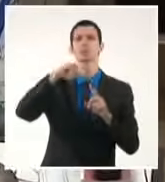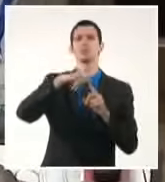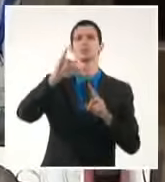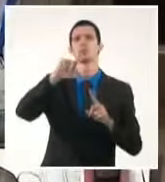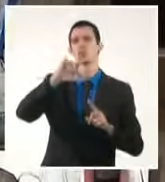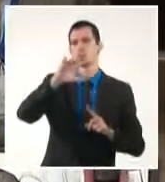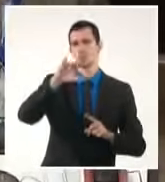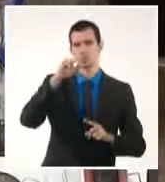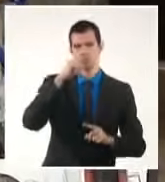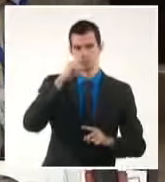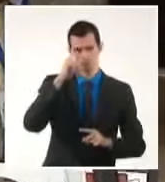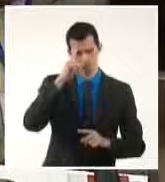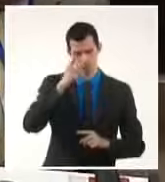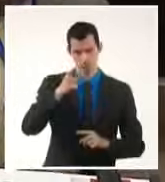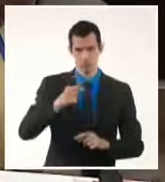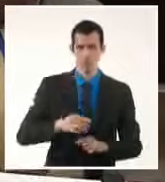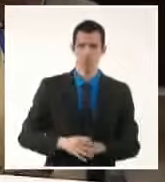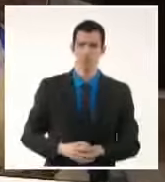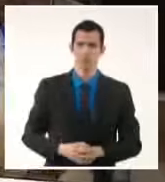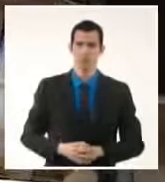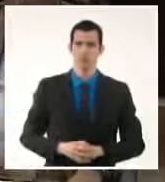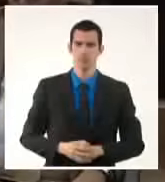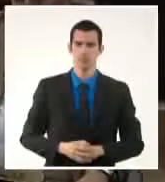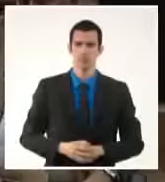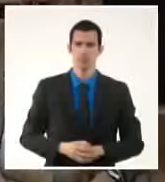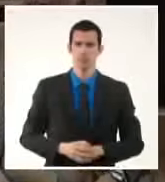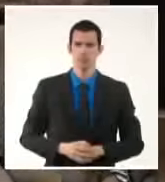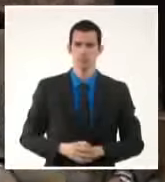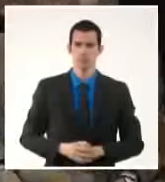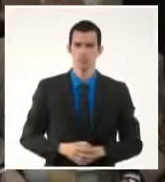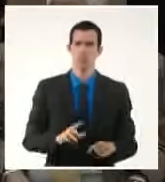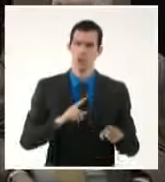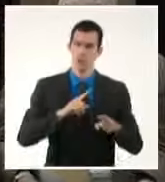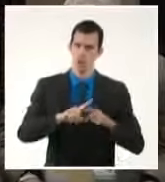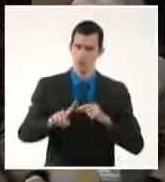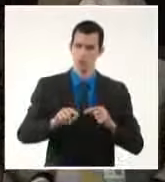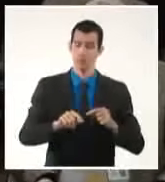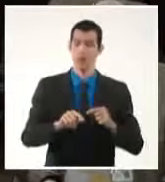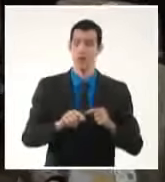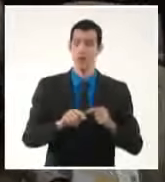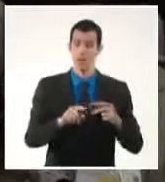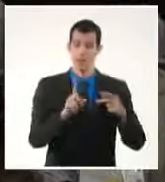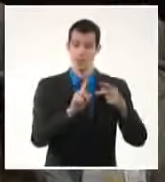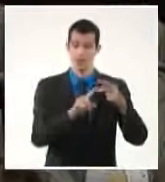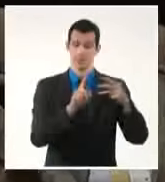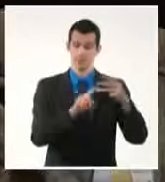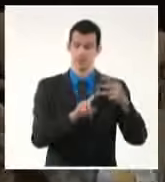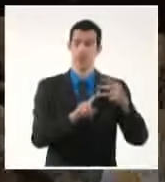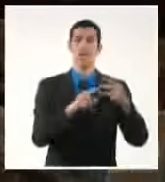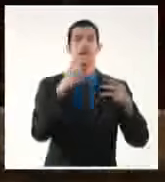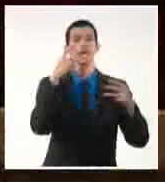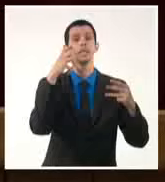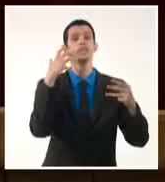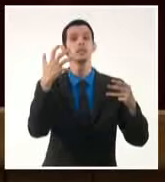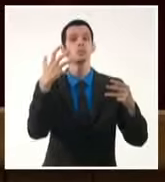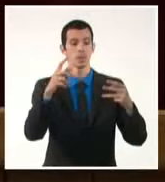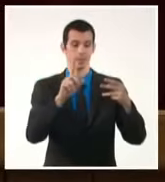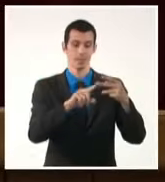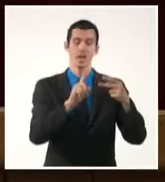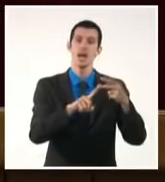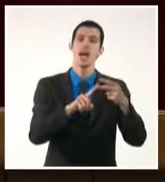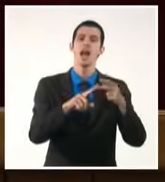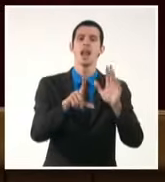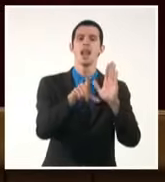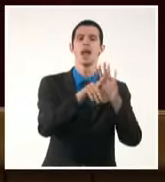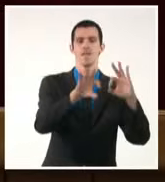2 normas aprobadas por este Parlamento, el Código de las Familias y la Ley del Proceso Penal. En el análisis